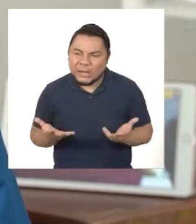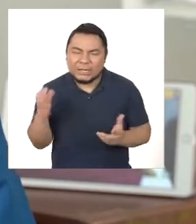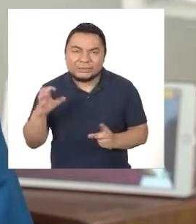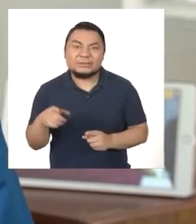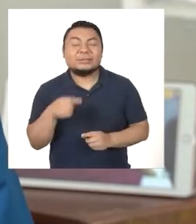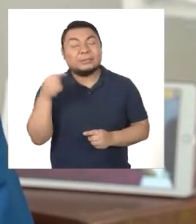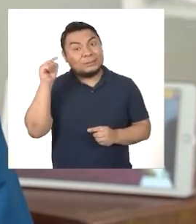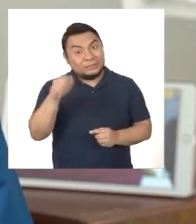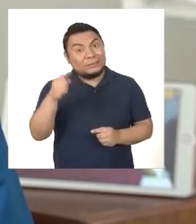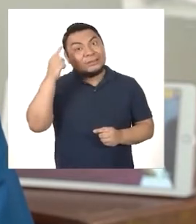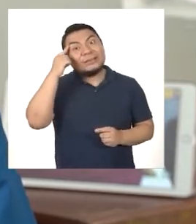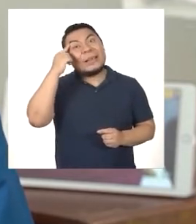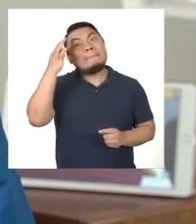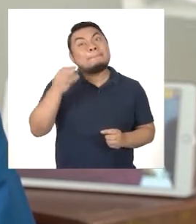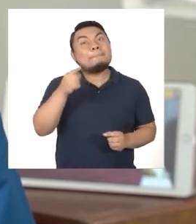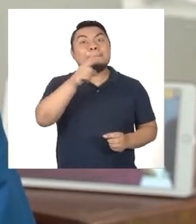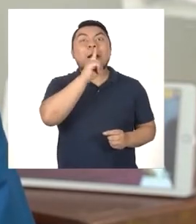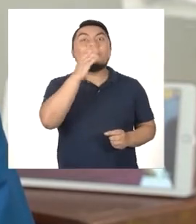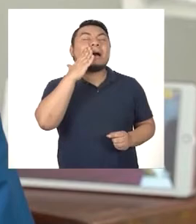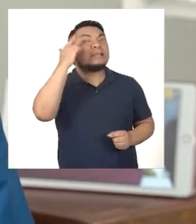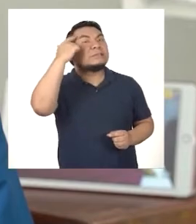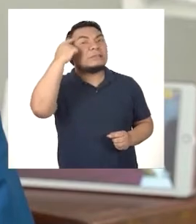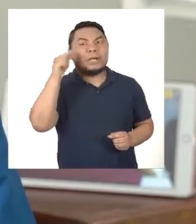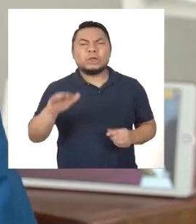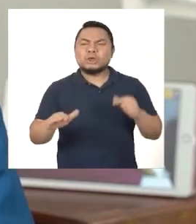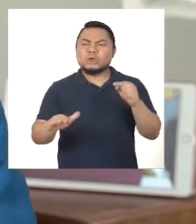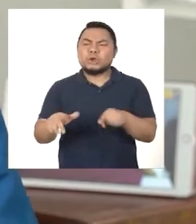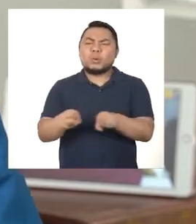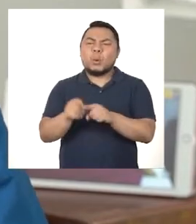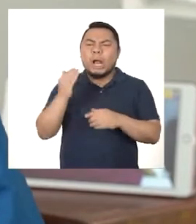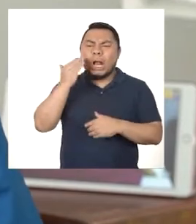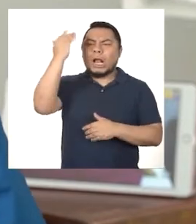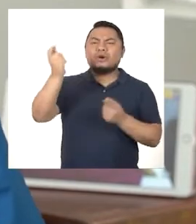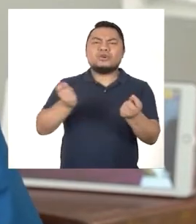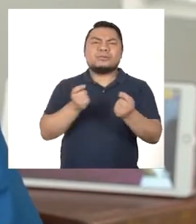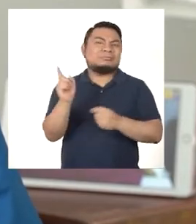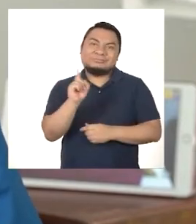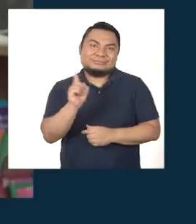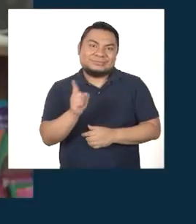que intenten una definición o cómo dirían que